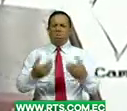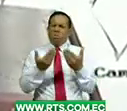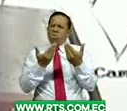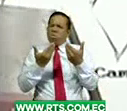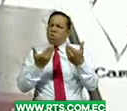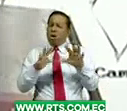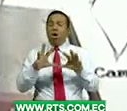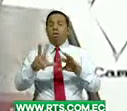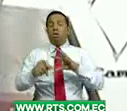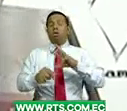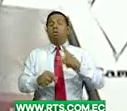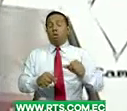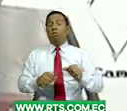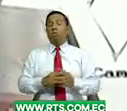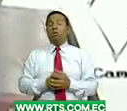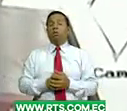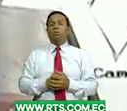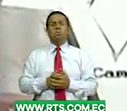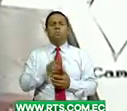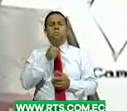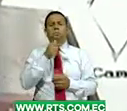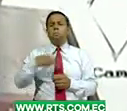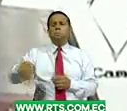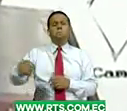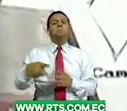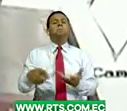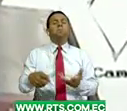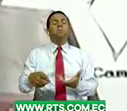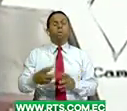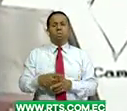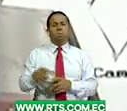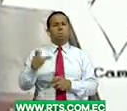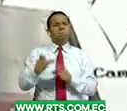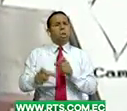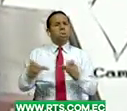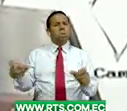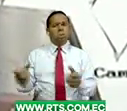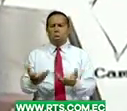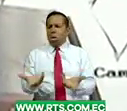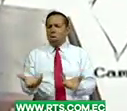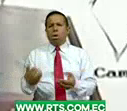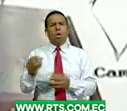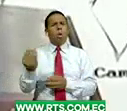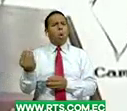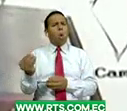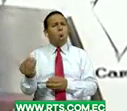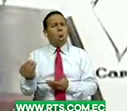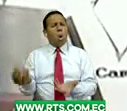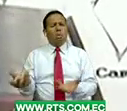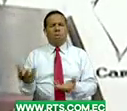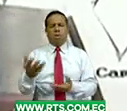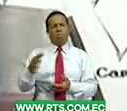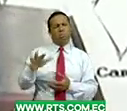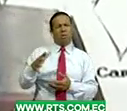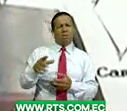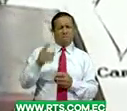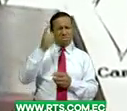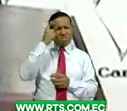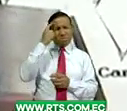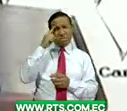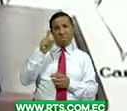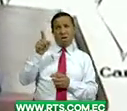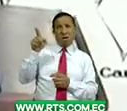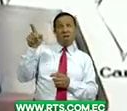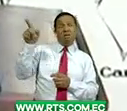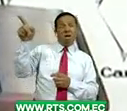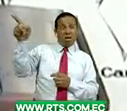aseguran que quienes cometen estos atracos ni siquiera llegan a la mayoría de edad. Se ve que son más de por allá porque todas las motos que he visto que se